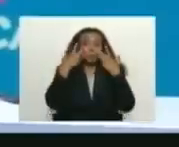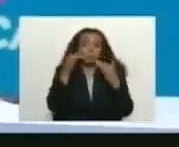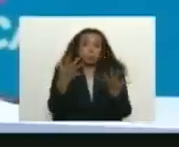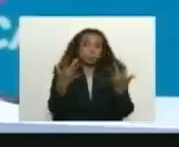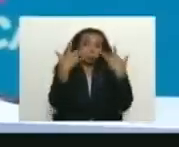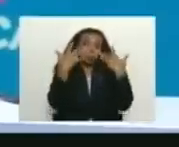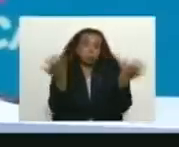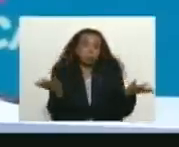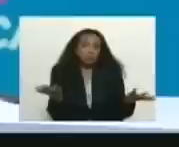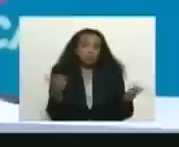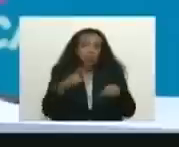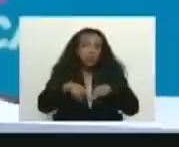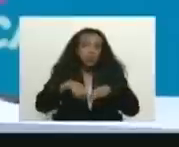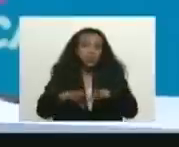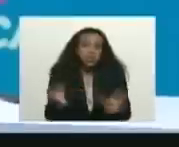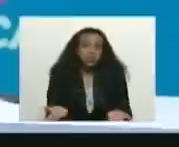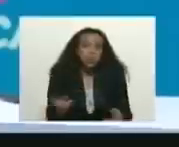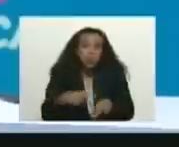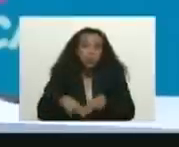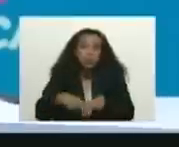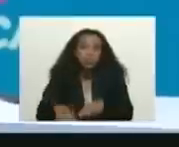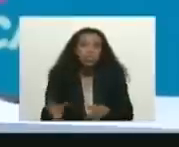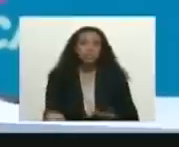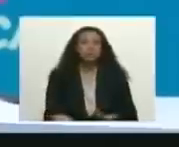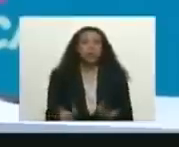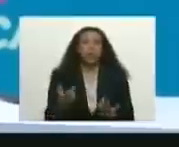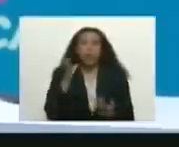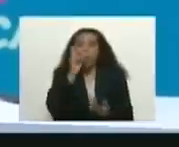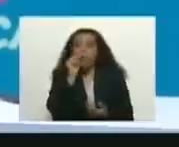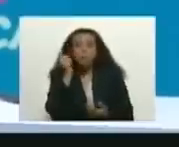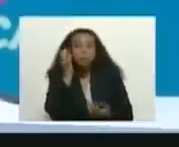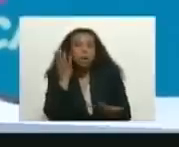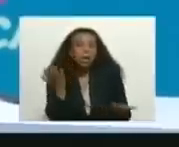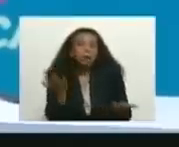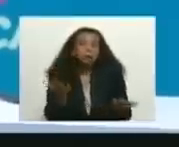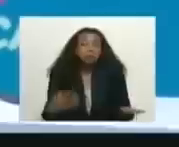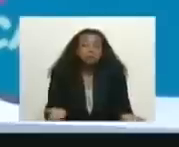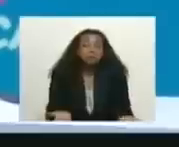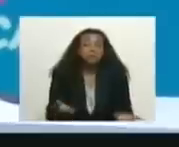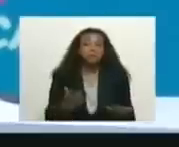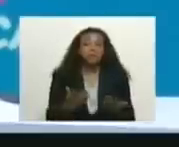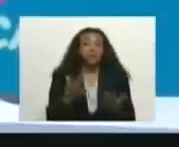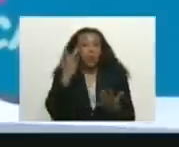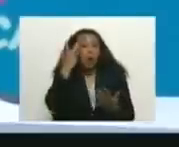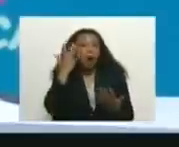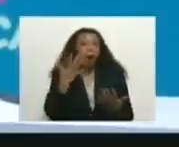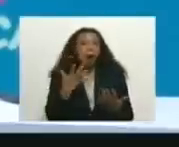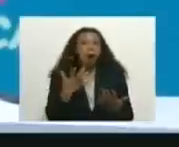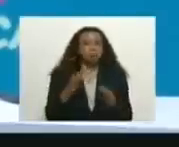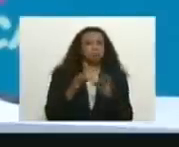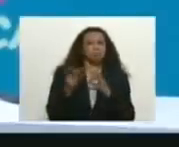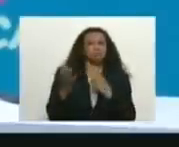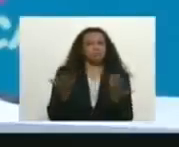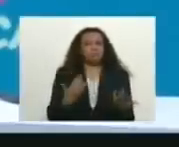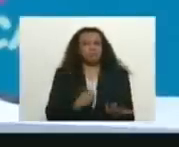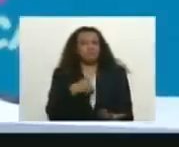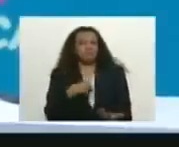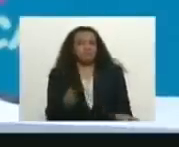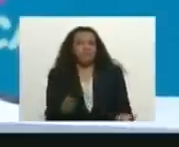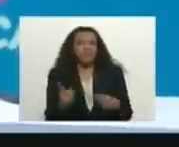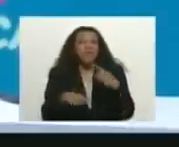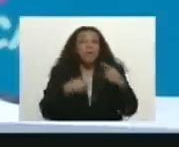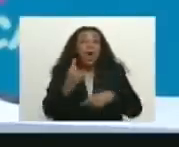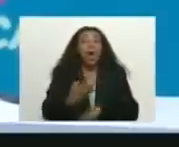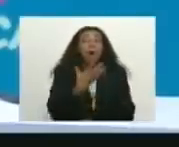más chicos, los más niños, las niñas, le suene un poco lejos, pero después